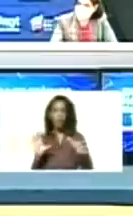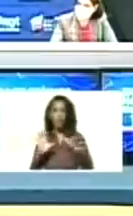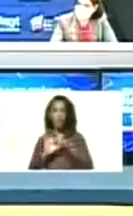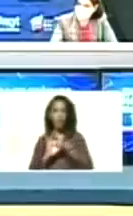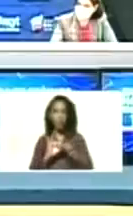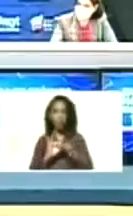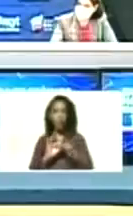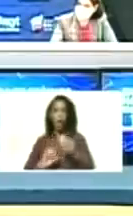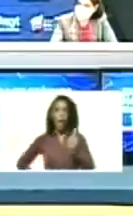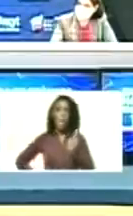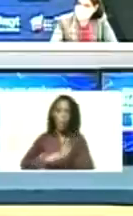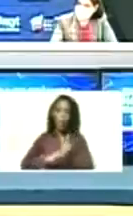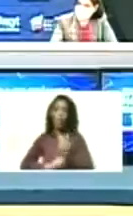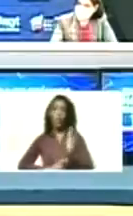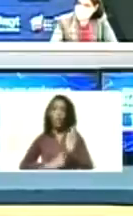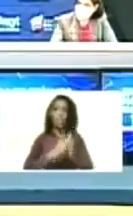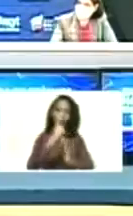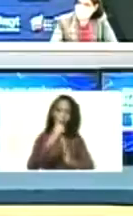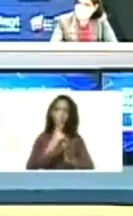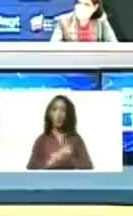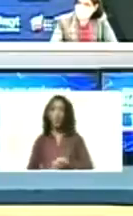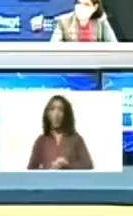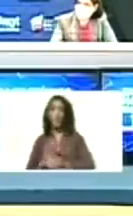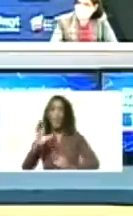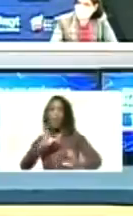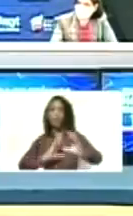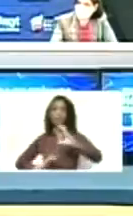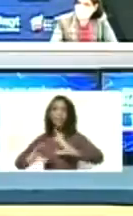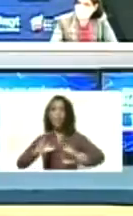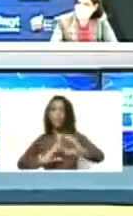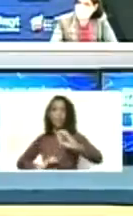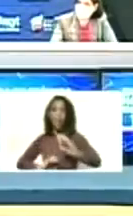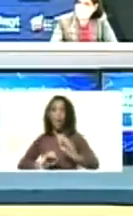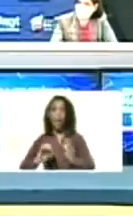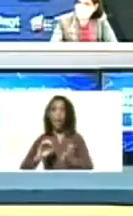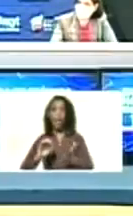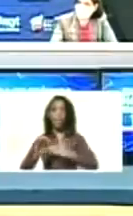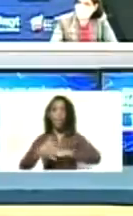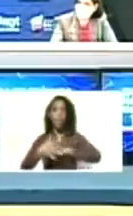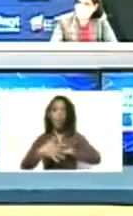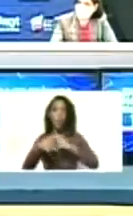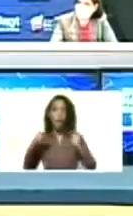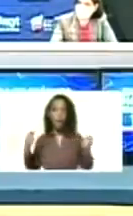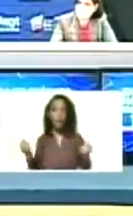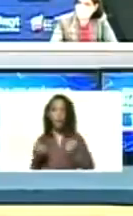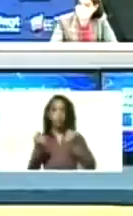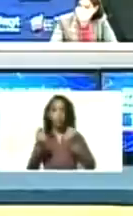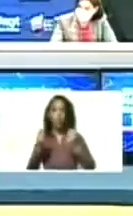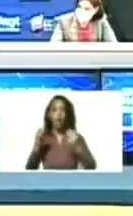de apoyo y desarrollo de la ciencia, la tecnología y la innovación de Venezuela.